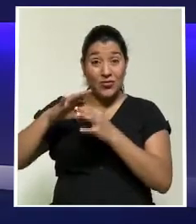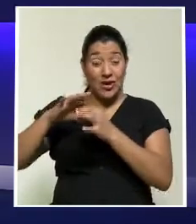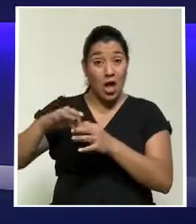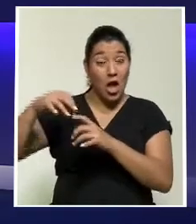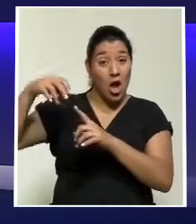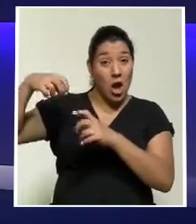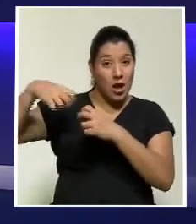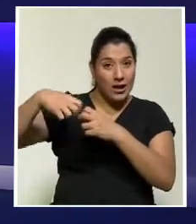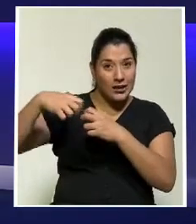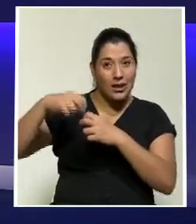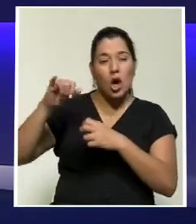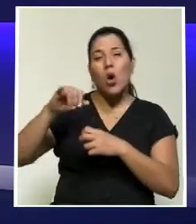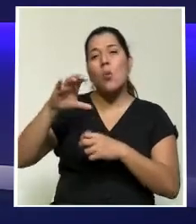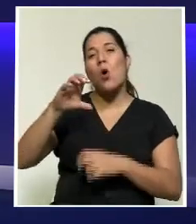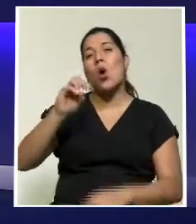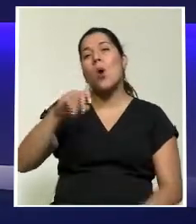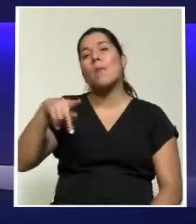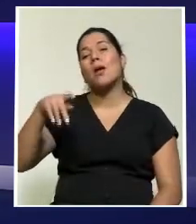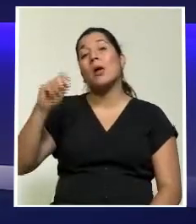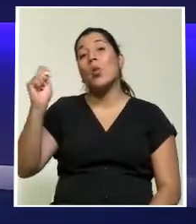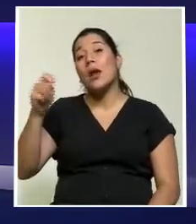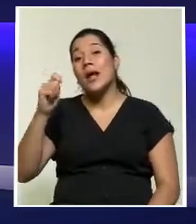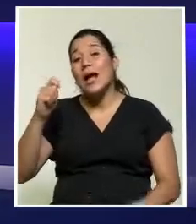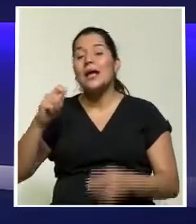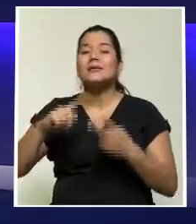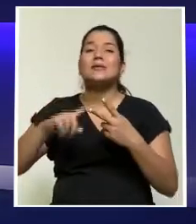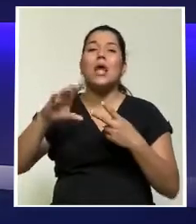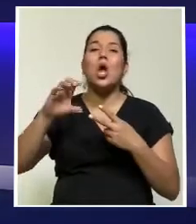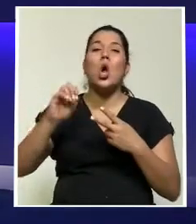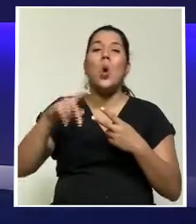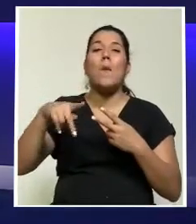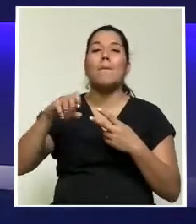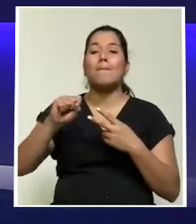Tenemos Acope Guanacaste, Acope Santos, Acopelesca.